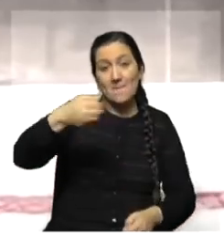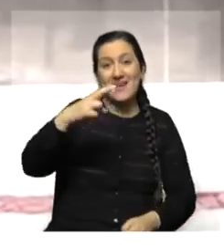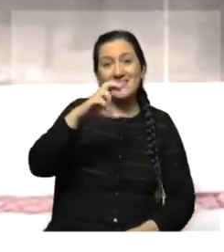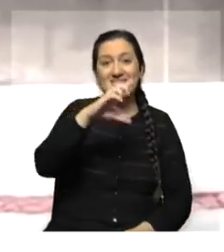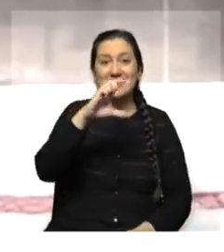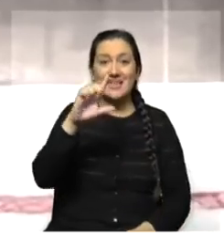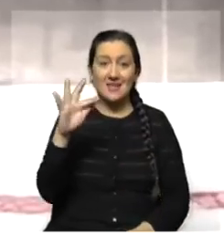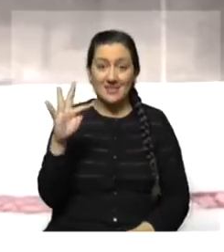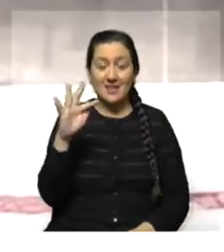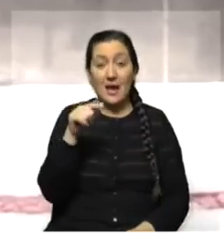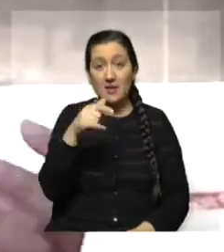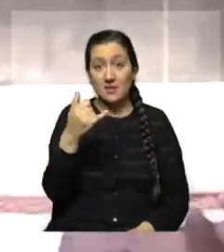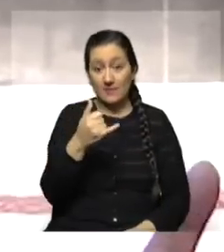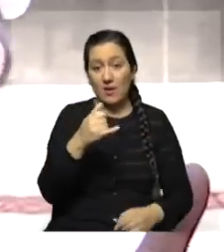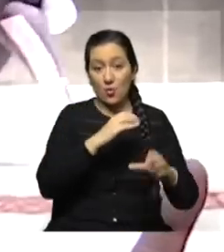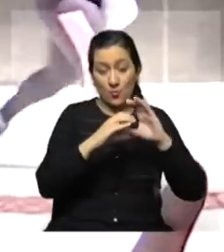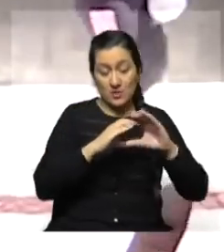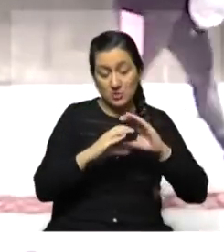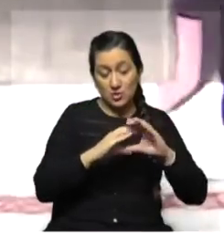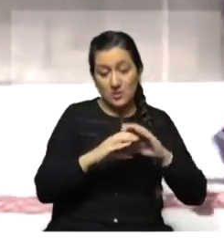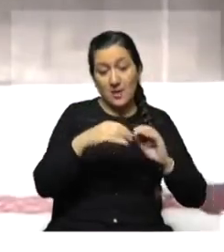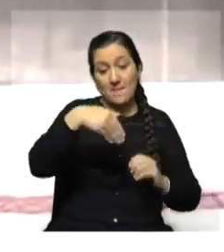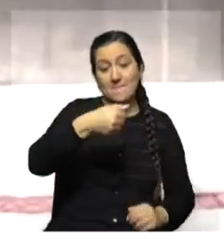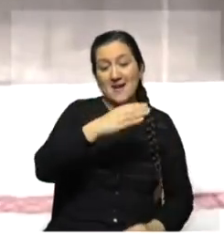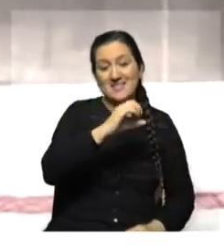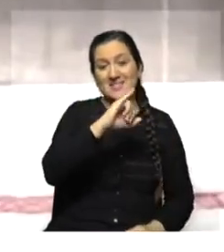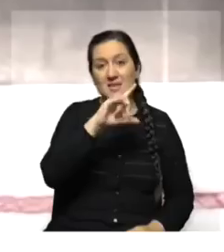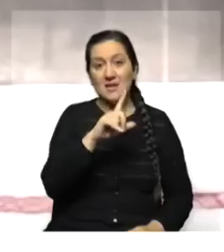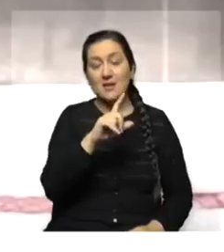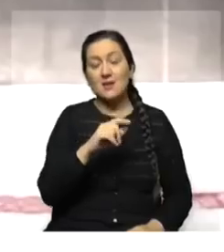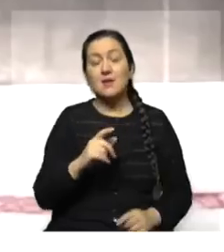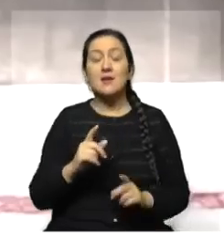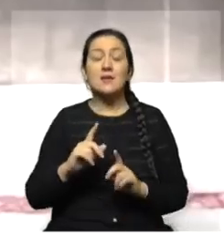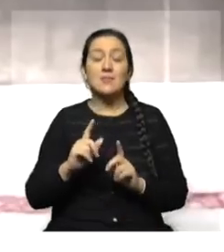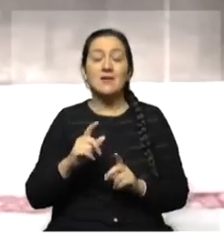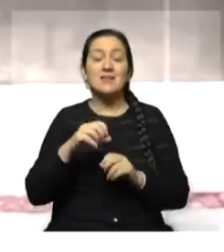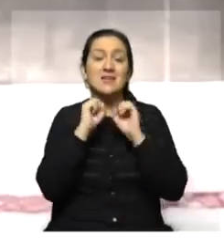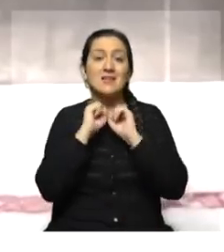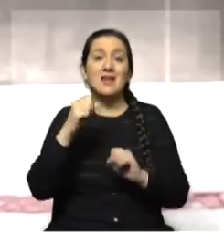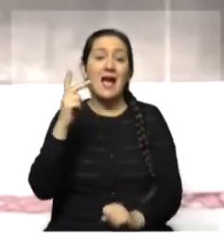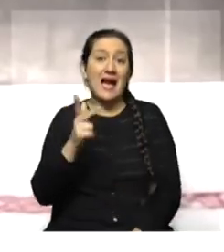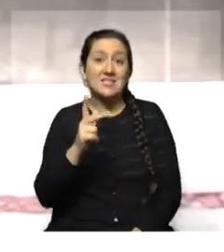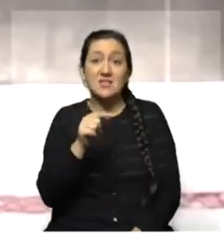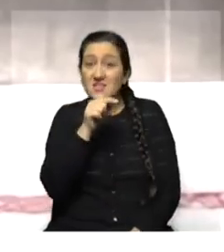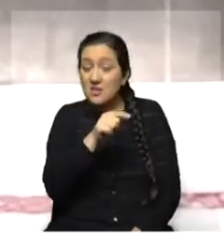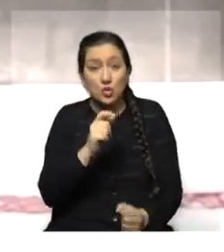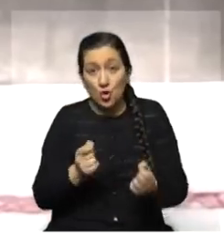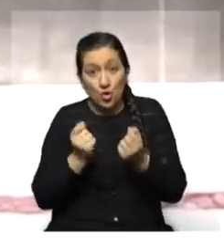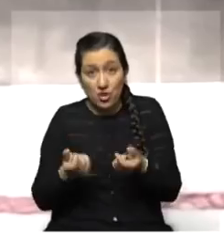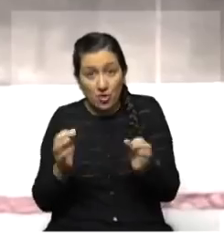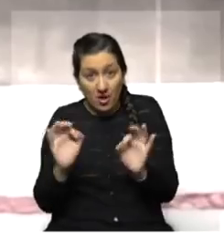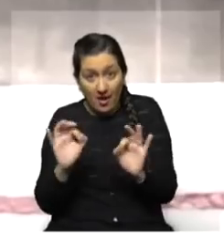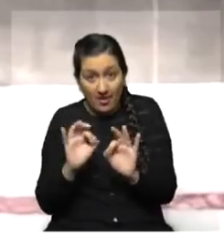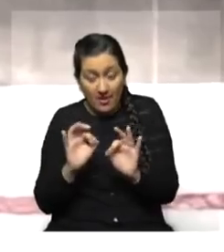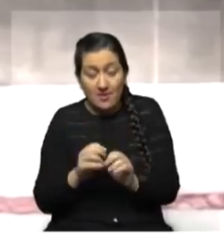allí estaban las comunicaciones entre el subsecretario Maciel Y la subsecretaria H de cancillería y eso no se nos fue entregado y el lunes